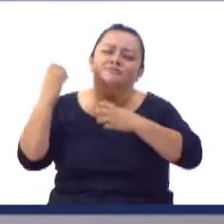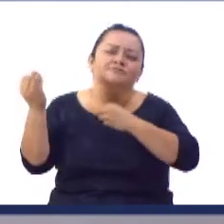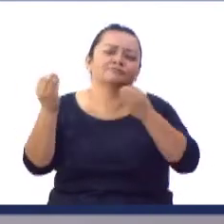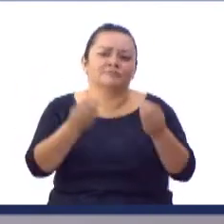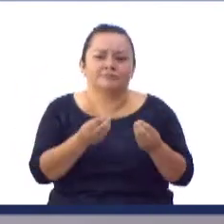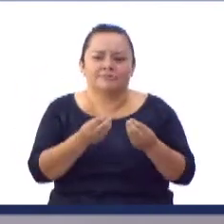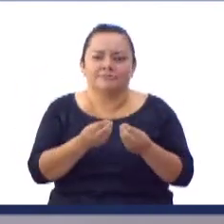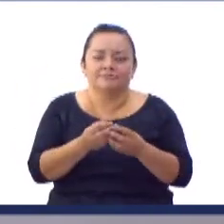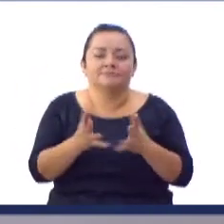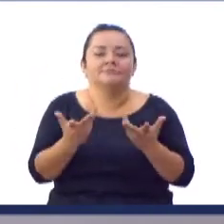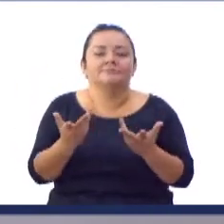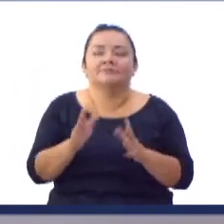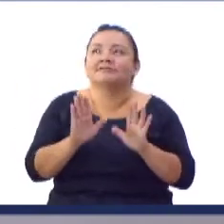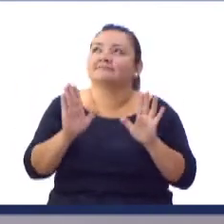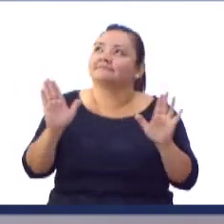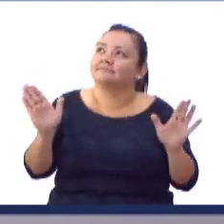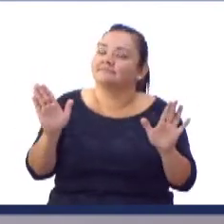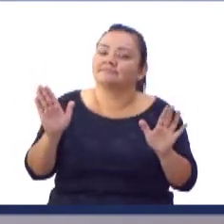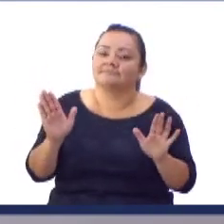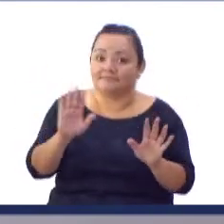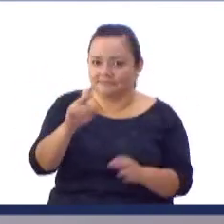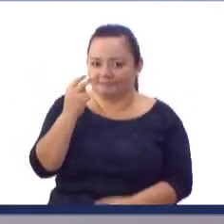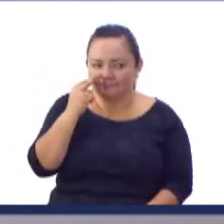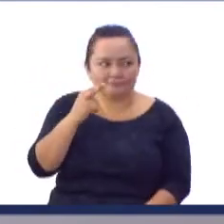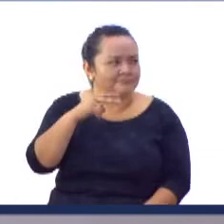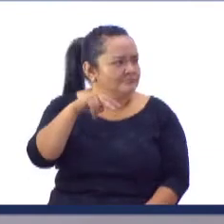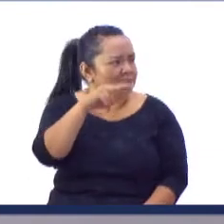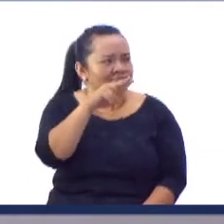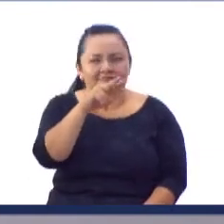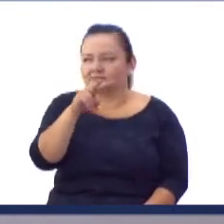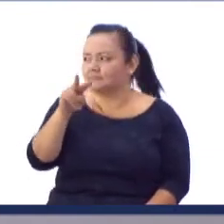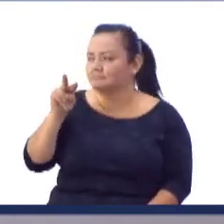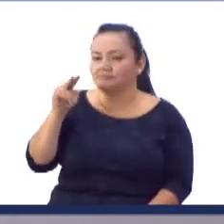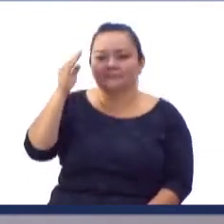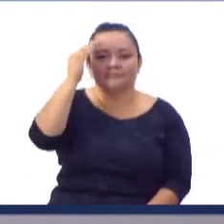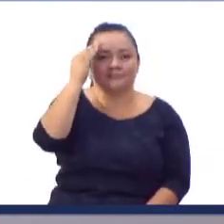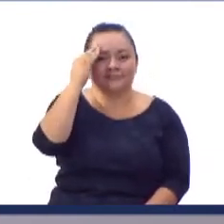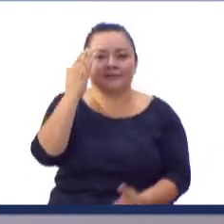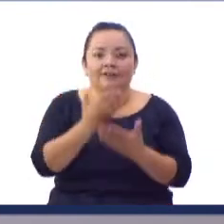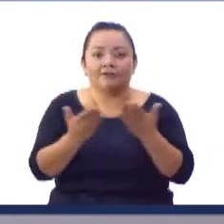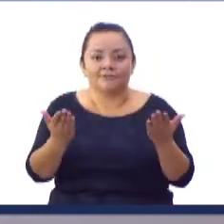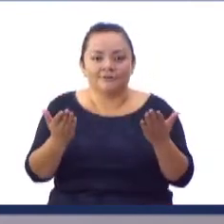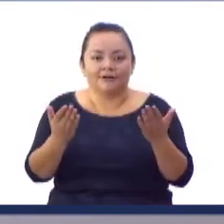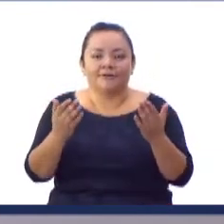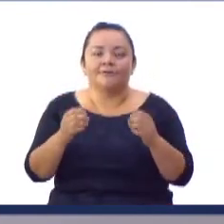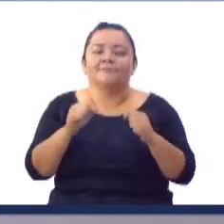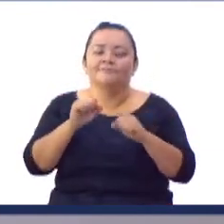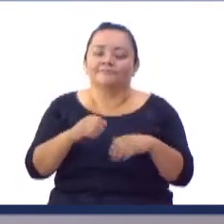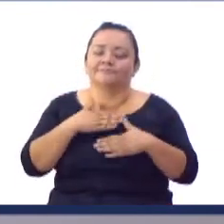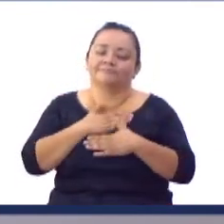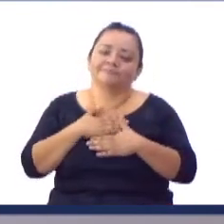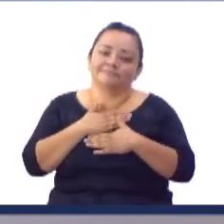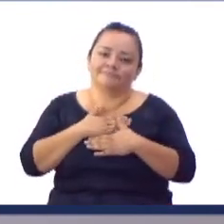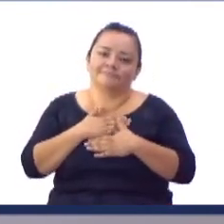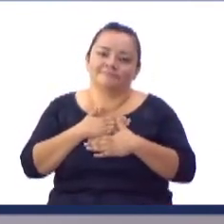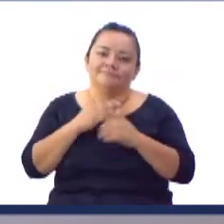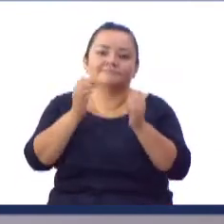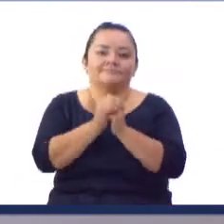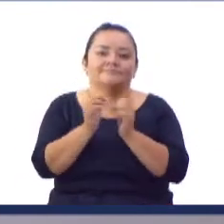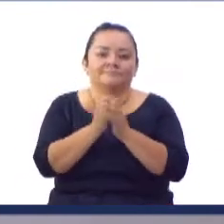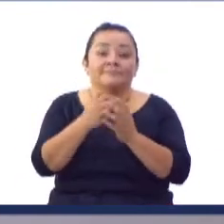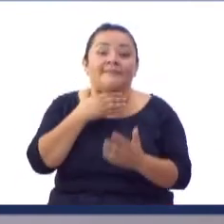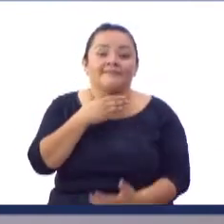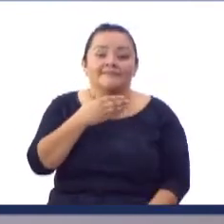porque porque jesús miraba el panorama y sabía que las cosas aunque podíamos disfrutarlas iban a haber situaciones